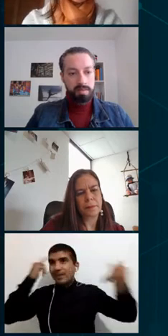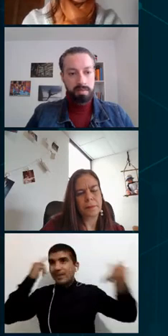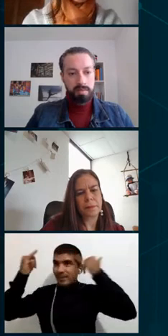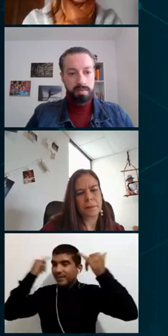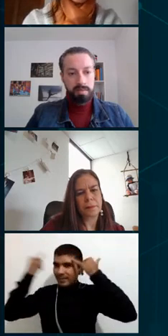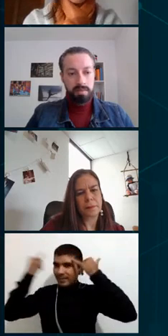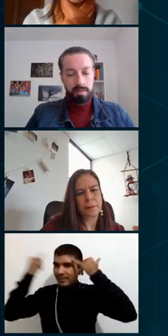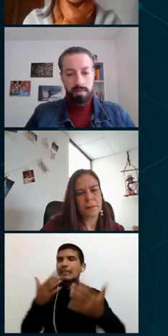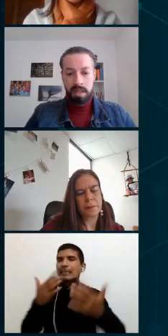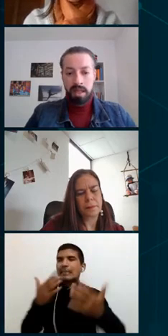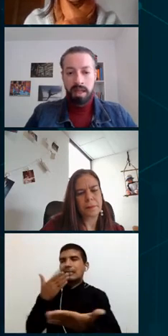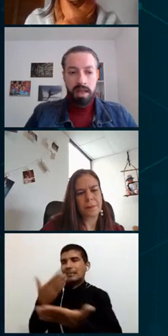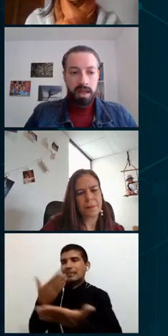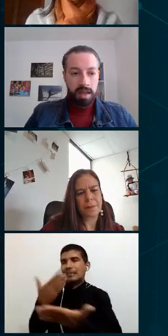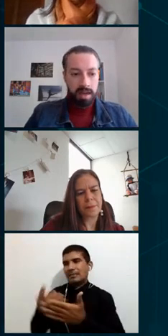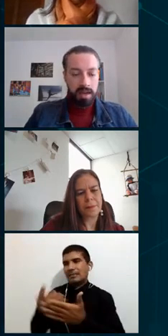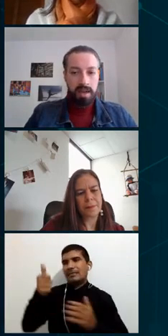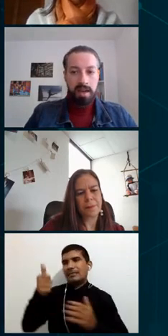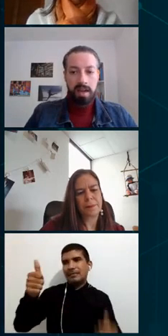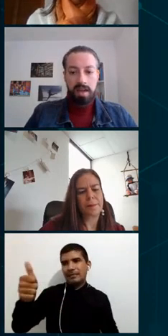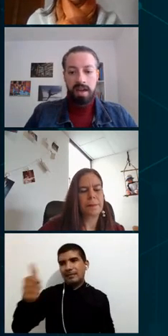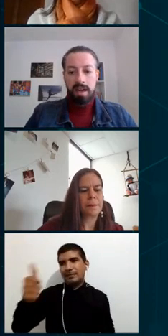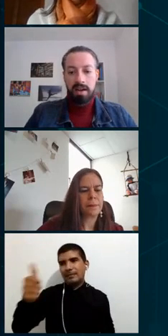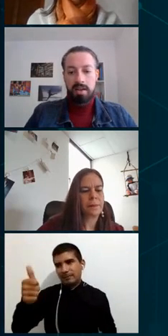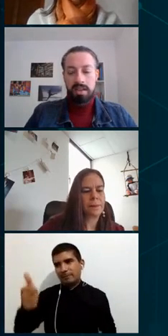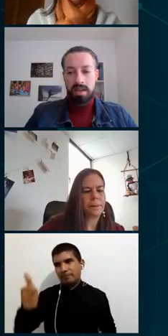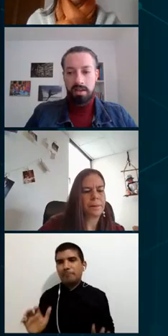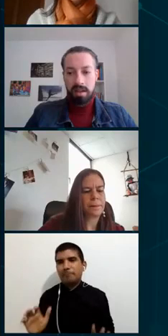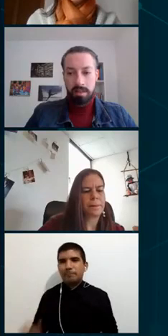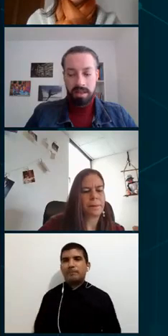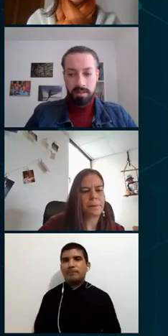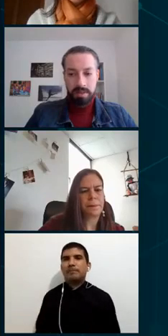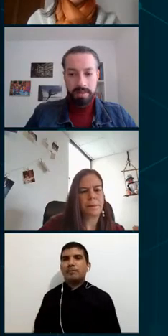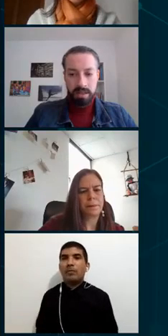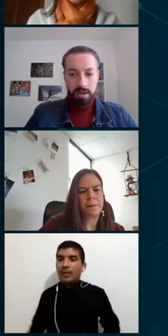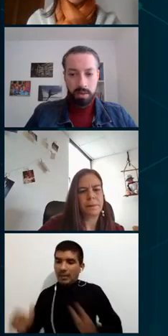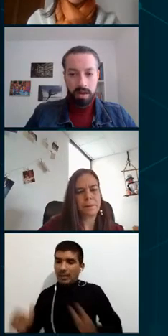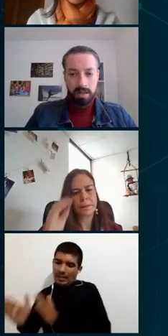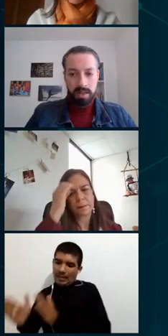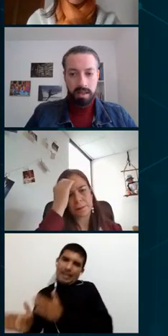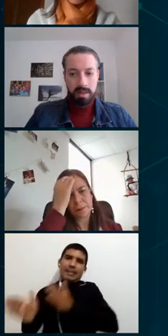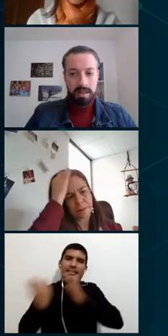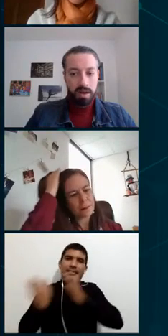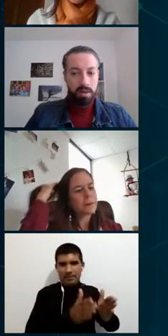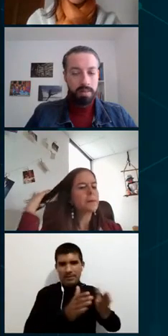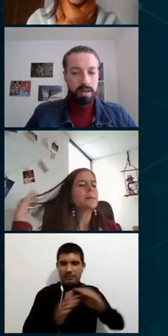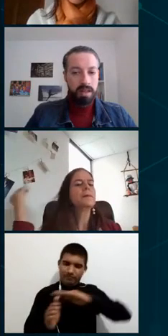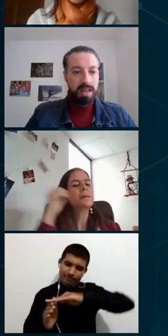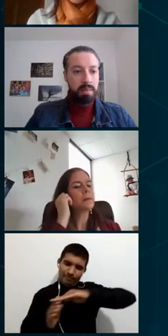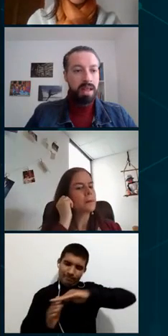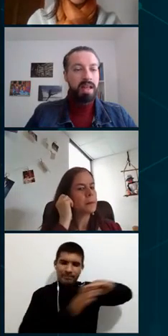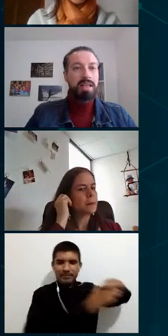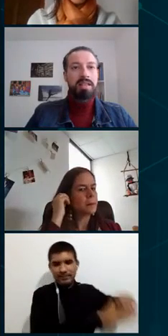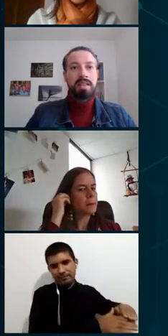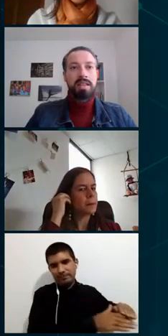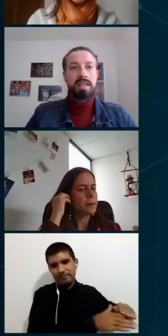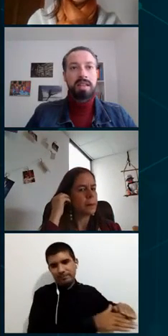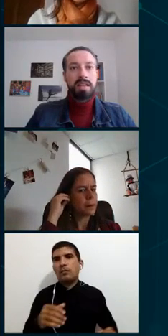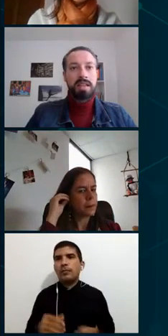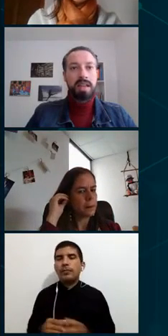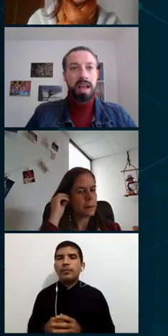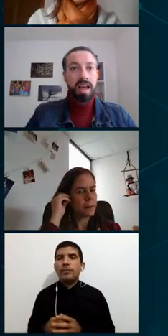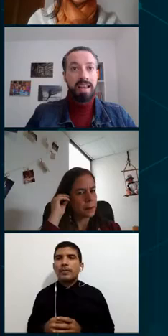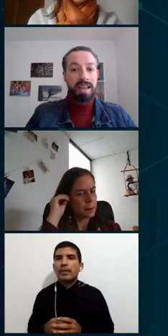quería resaltar como eso. Ahora sí, entonces, pasemos a la siguiente. Claro que sí, Claudia. Mientras vas pasando como a la siguiente fase, lo importante también es,